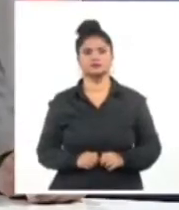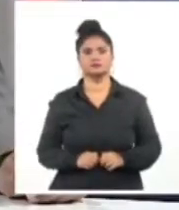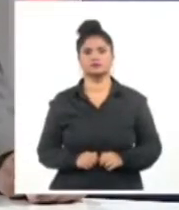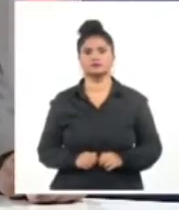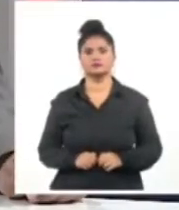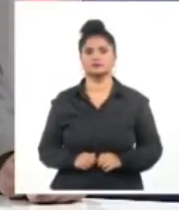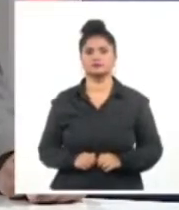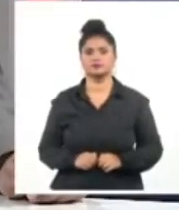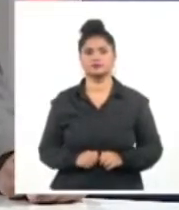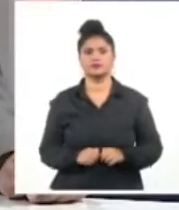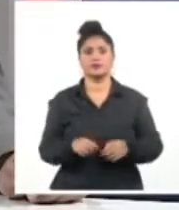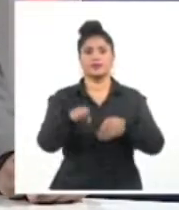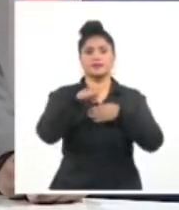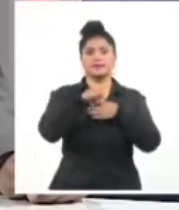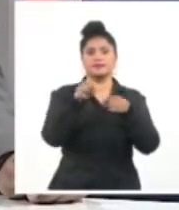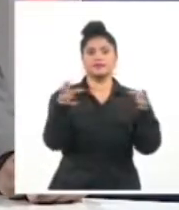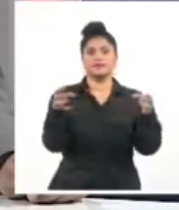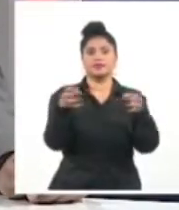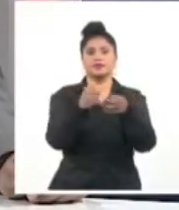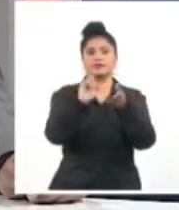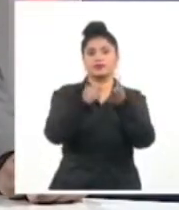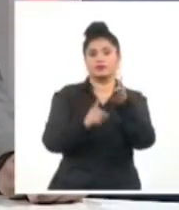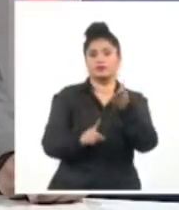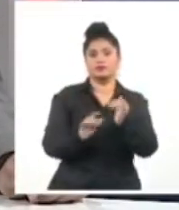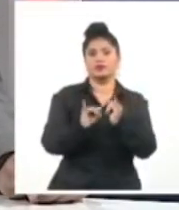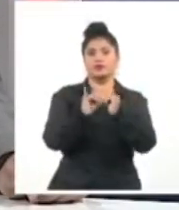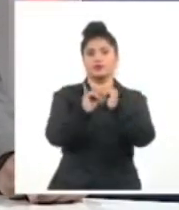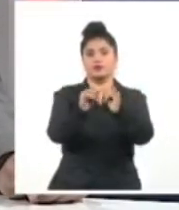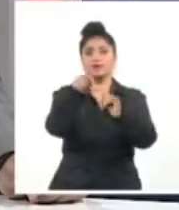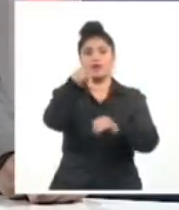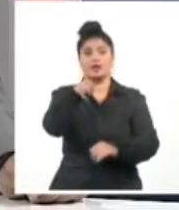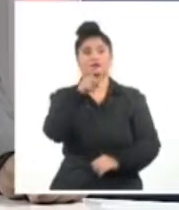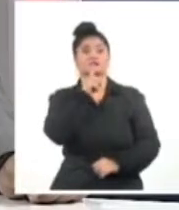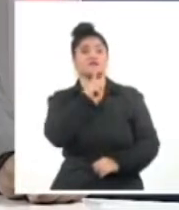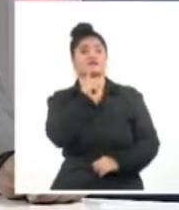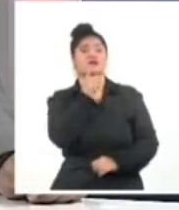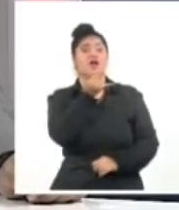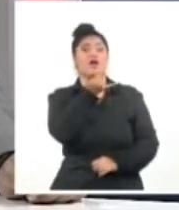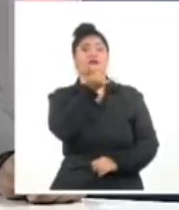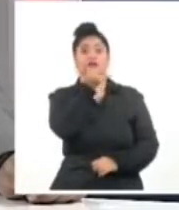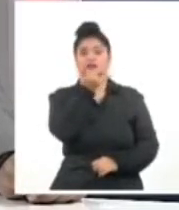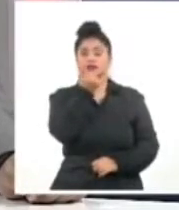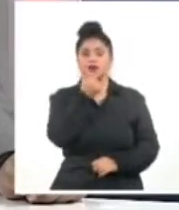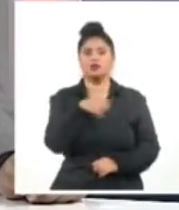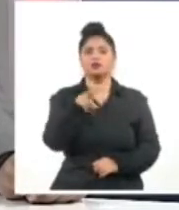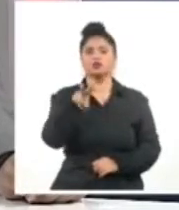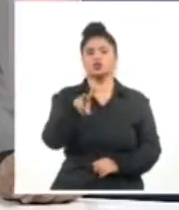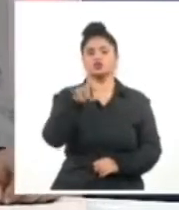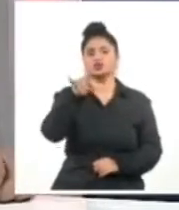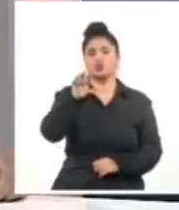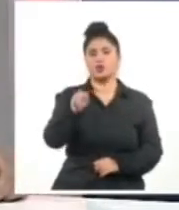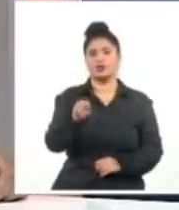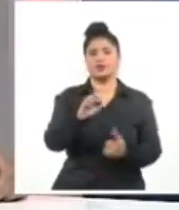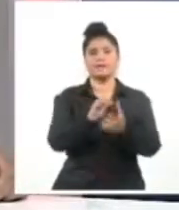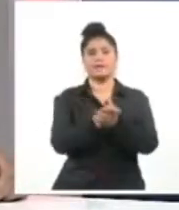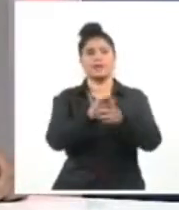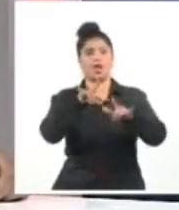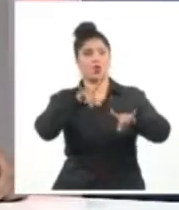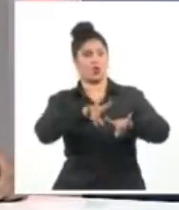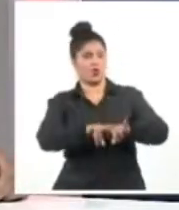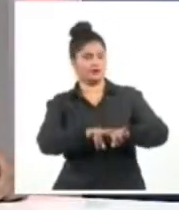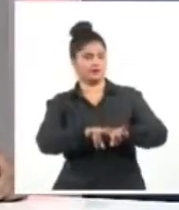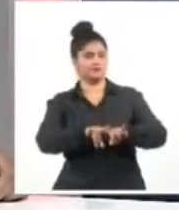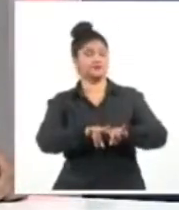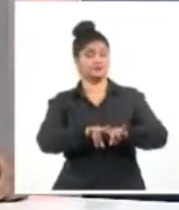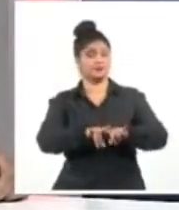La Unión Eléctrica informa que para este viernes se pronostica una afectación de 290 megawatts en el horario pico debido a que la